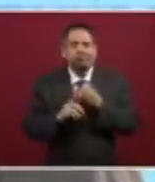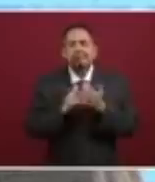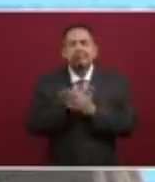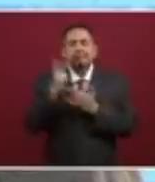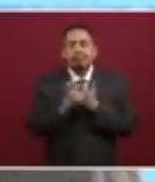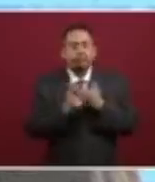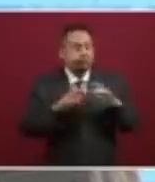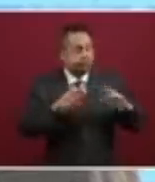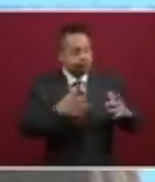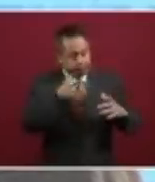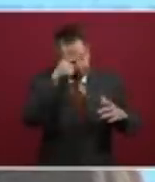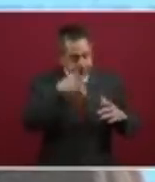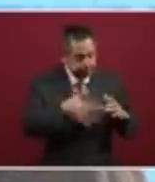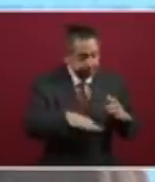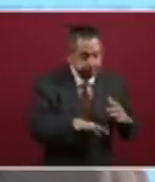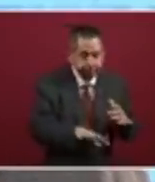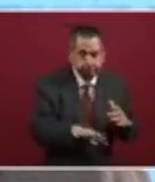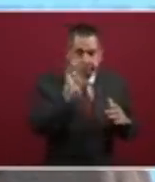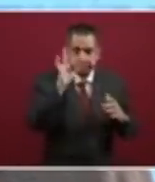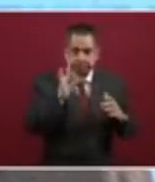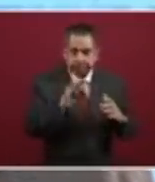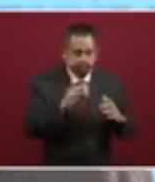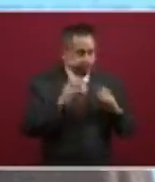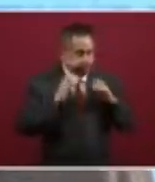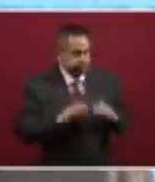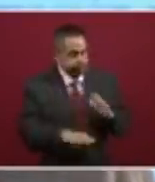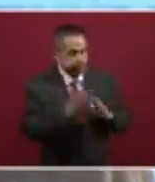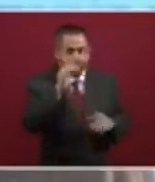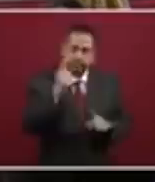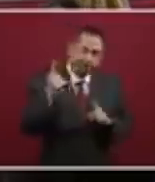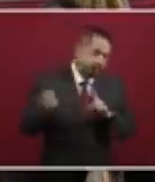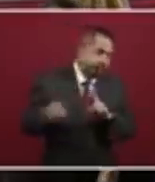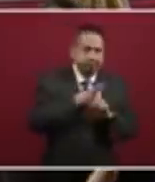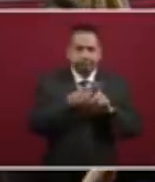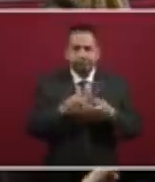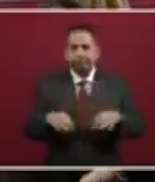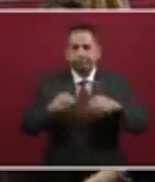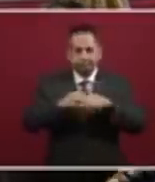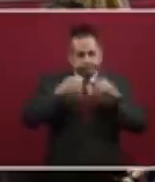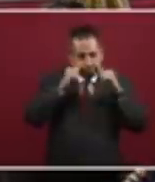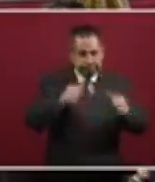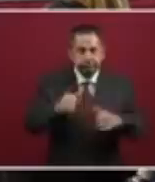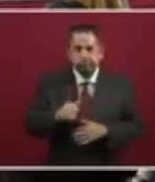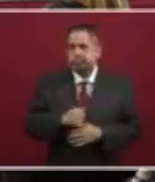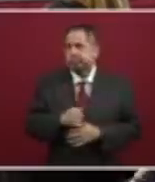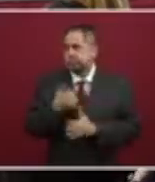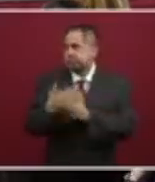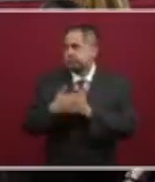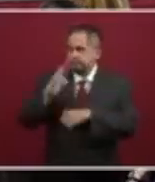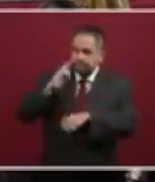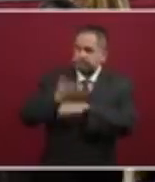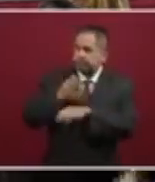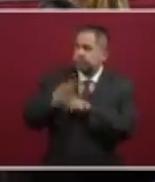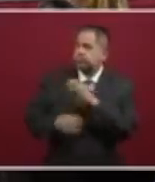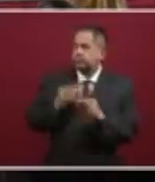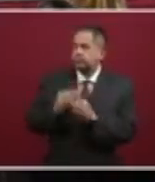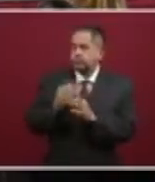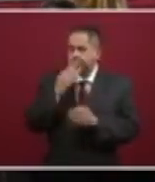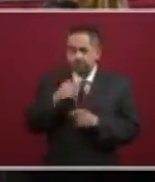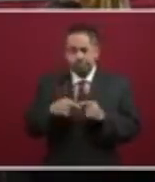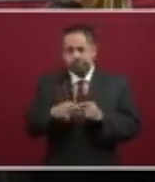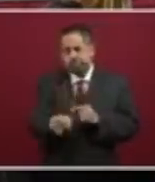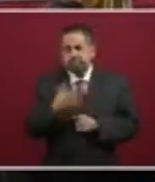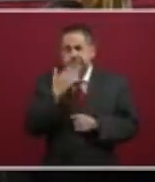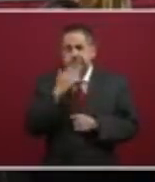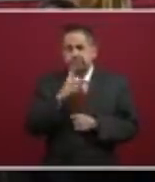e identificación forense lo tomemos como una prioridad y esperamos cumplir con esta responsabilidad a la brevedad posible, teniendo